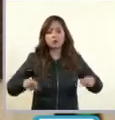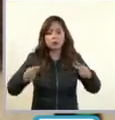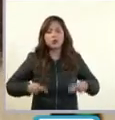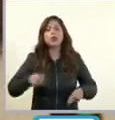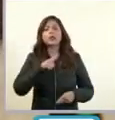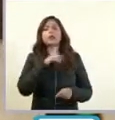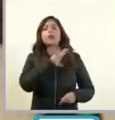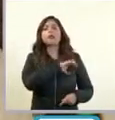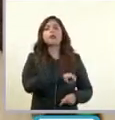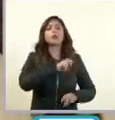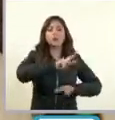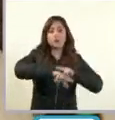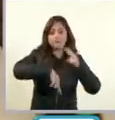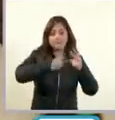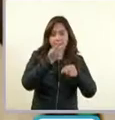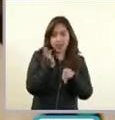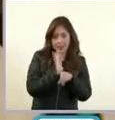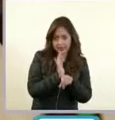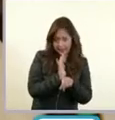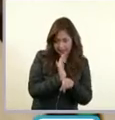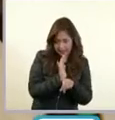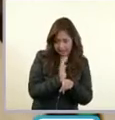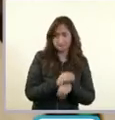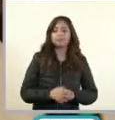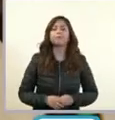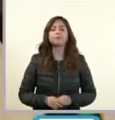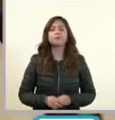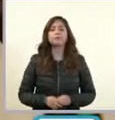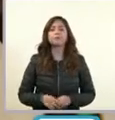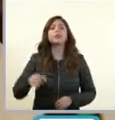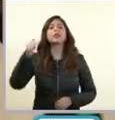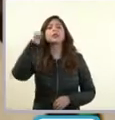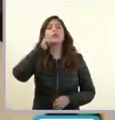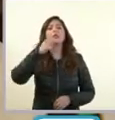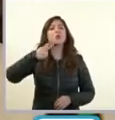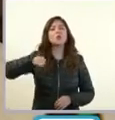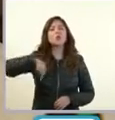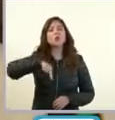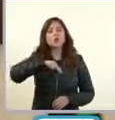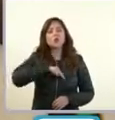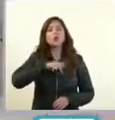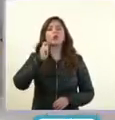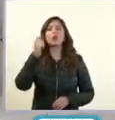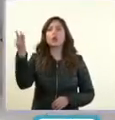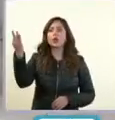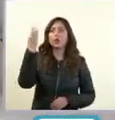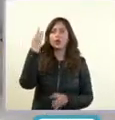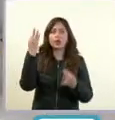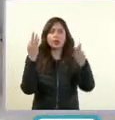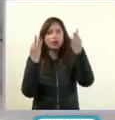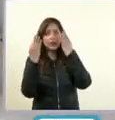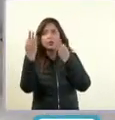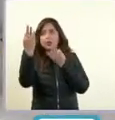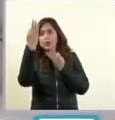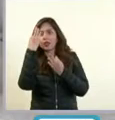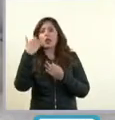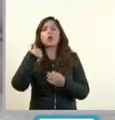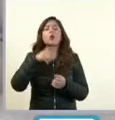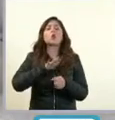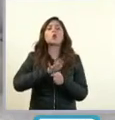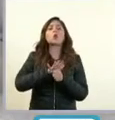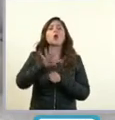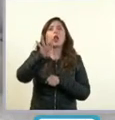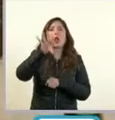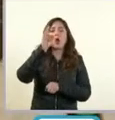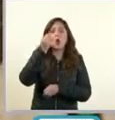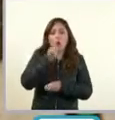asidua al cine. En primer lugar, nosotros estamos muy manipulados por la mercadotecnia para tomar decisiones en cuanto a la elección de